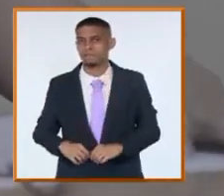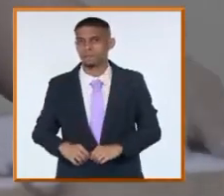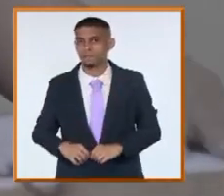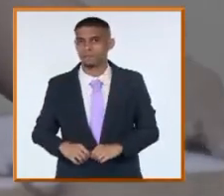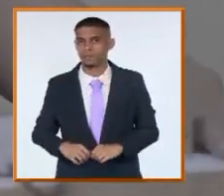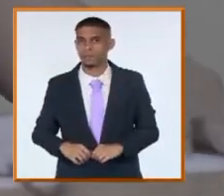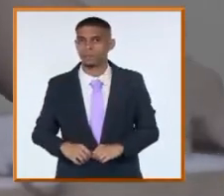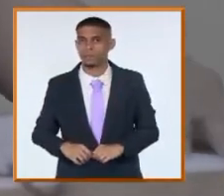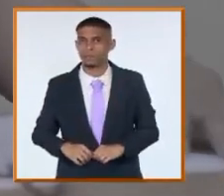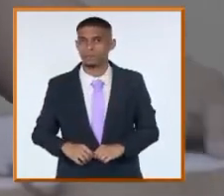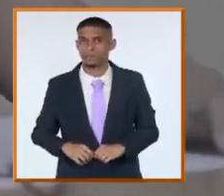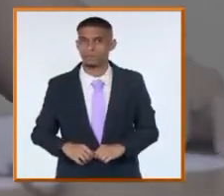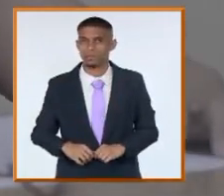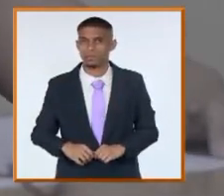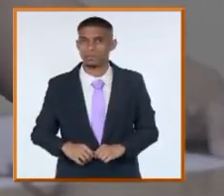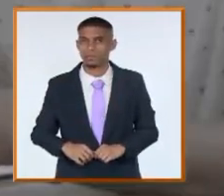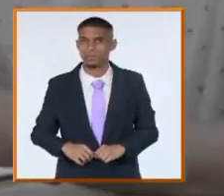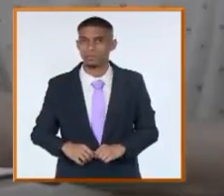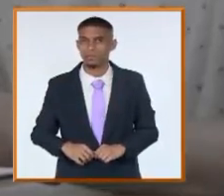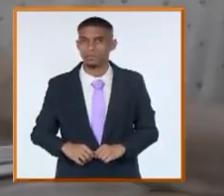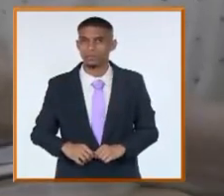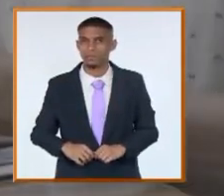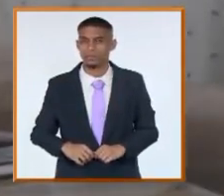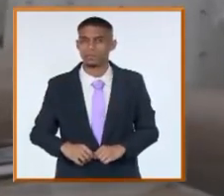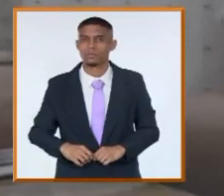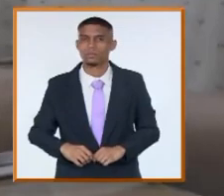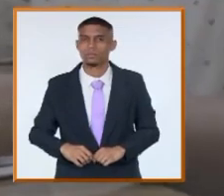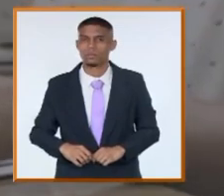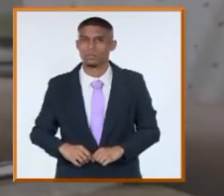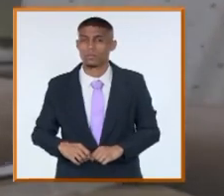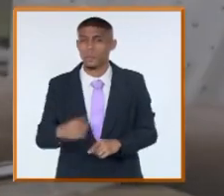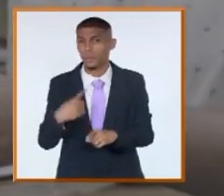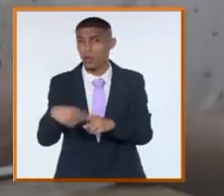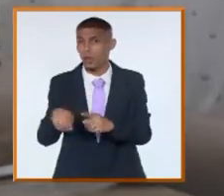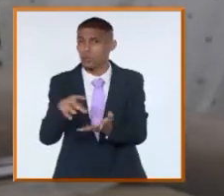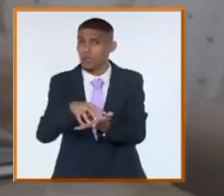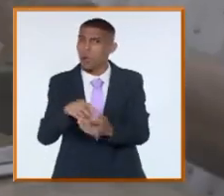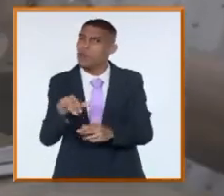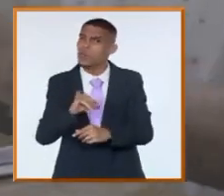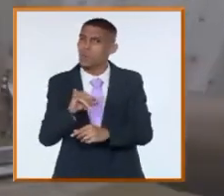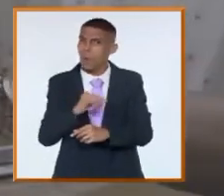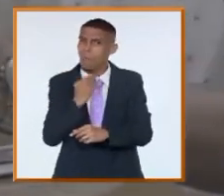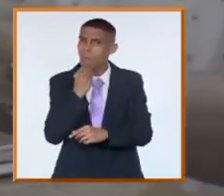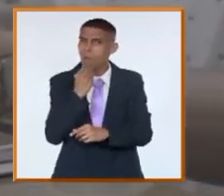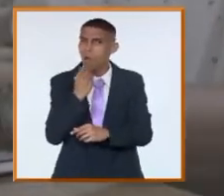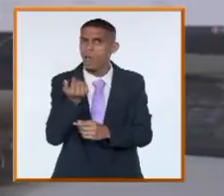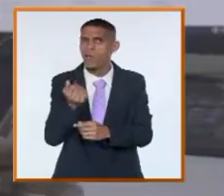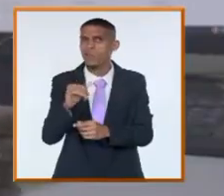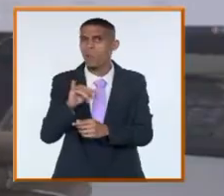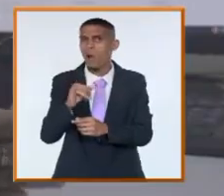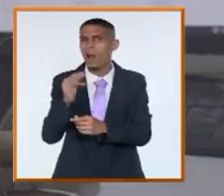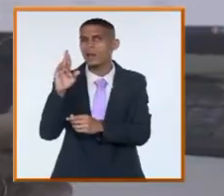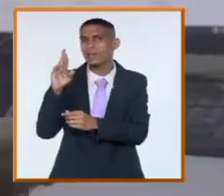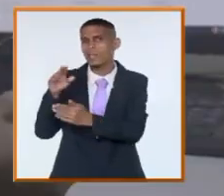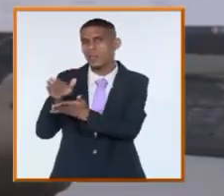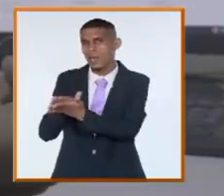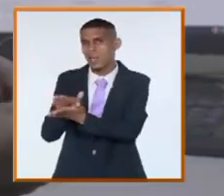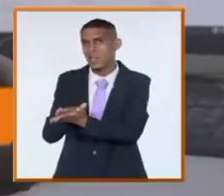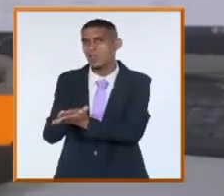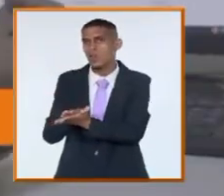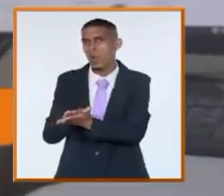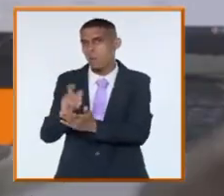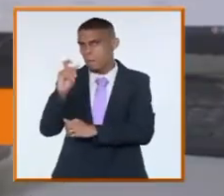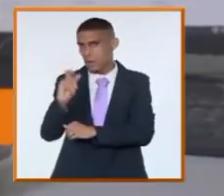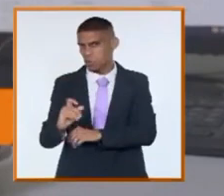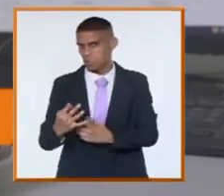nosotros por el registro de proyectistas también se mantendrá la posibilidad del registro físico hay gente que